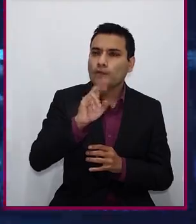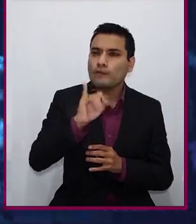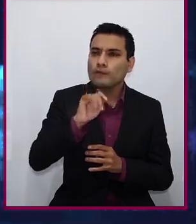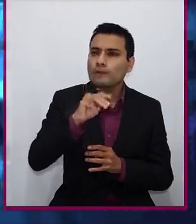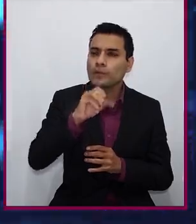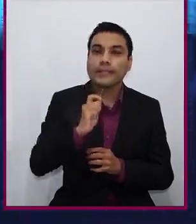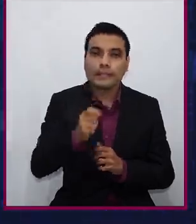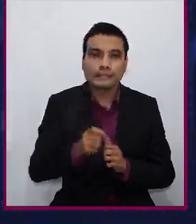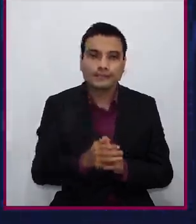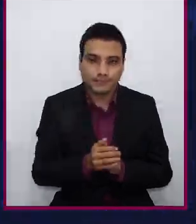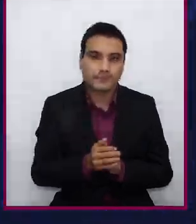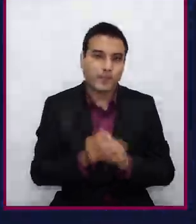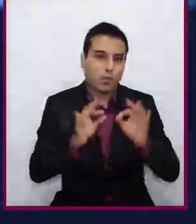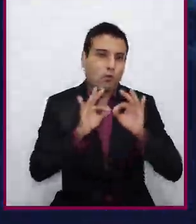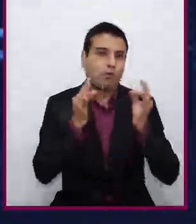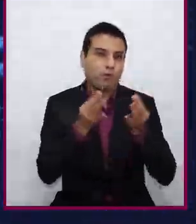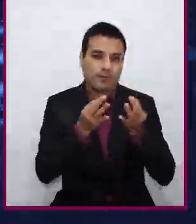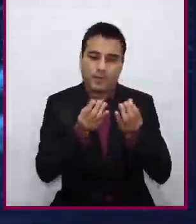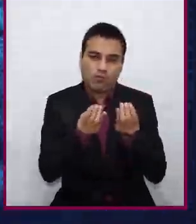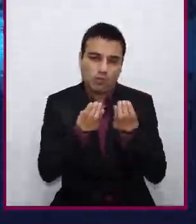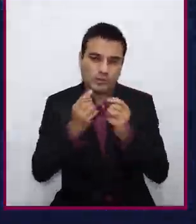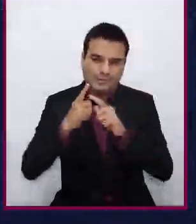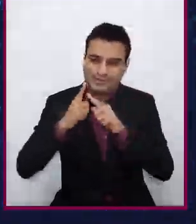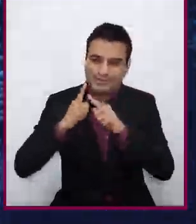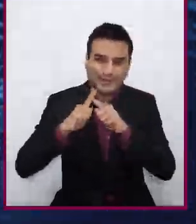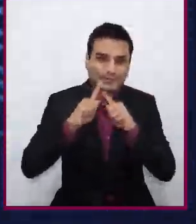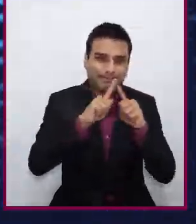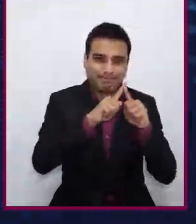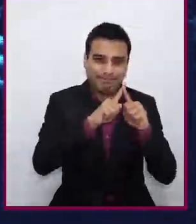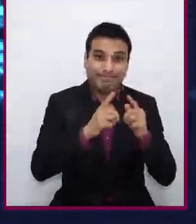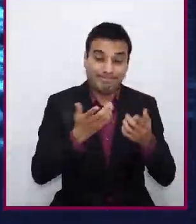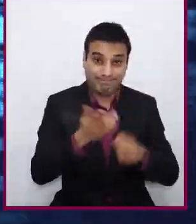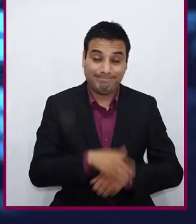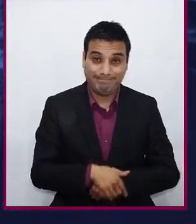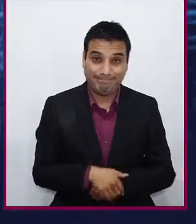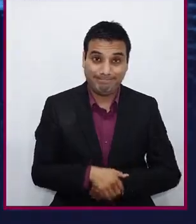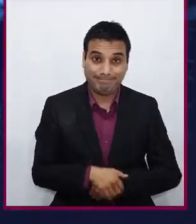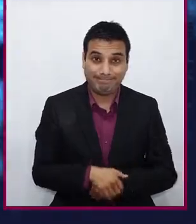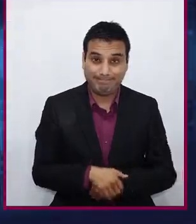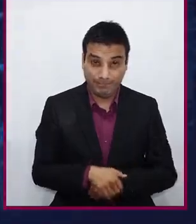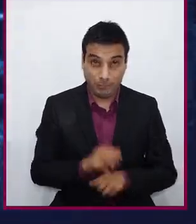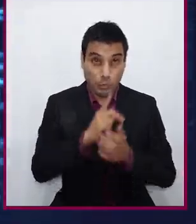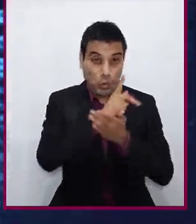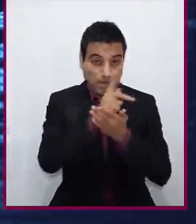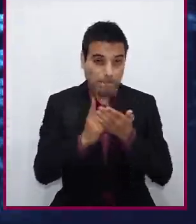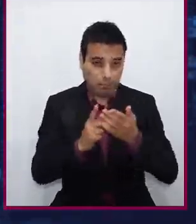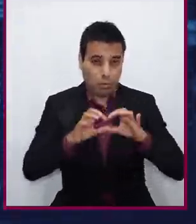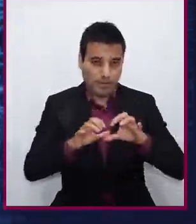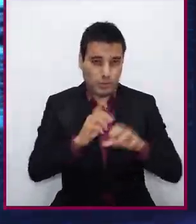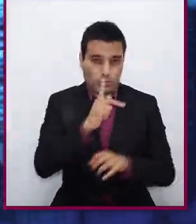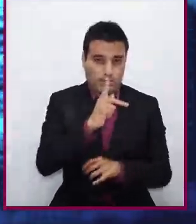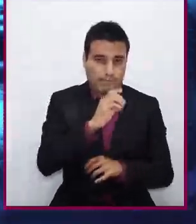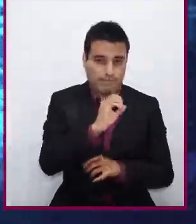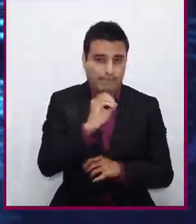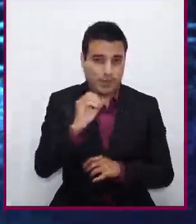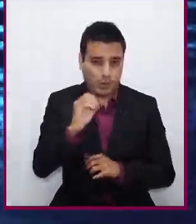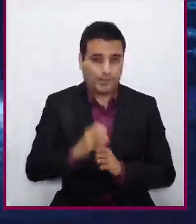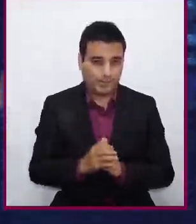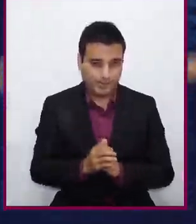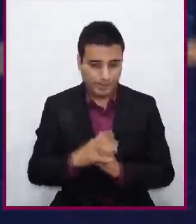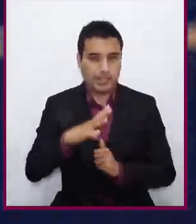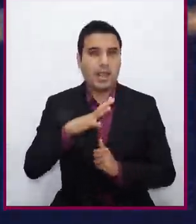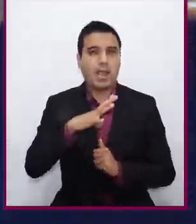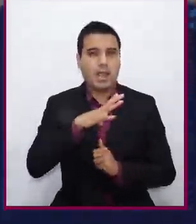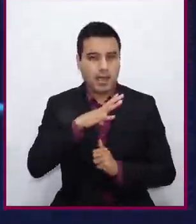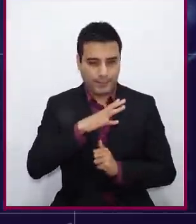objeto de una clase se comporte como un objeto de cualquiera de sus subclases dependiendo de la forma de llamar a los métodos de dicha